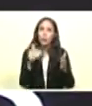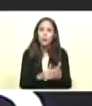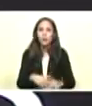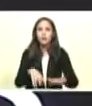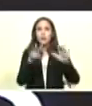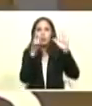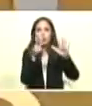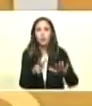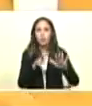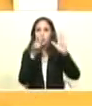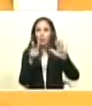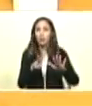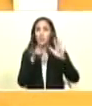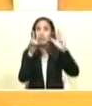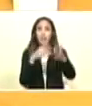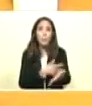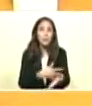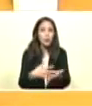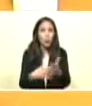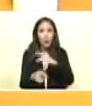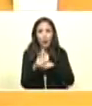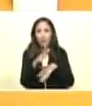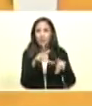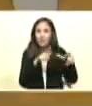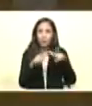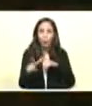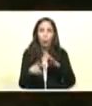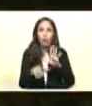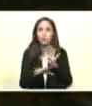4.777 millones de yuanes.